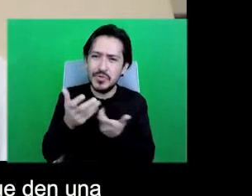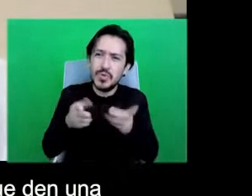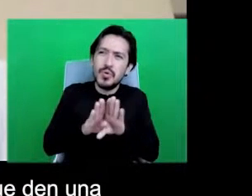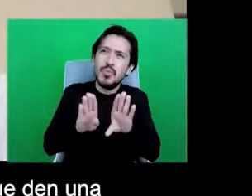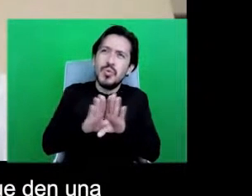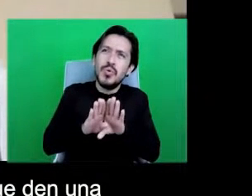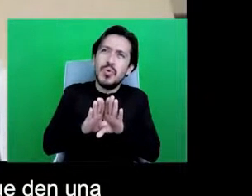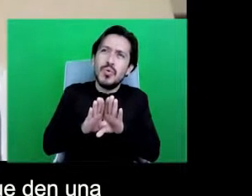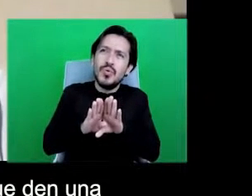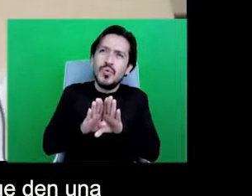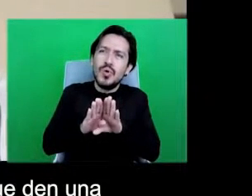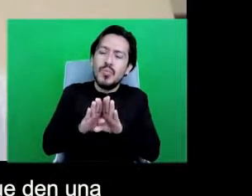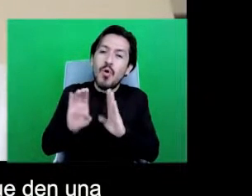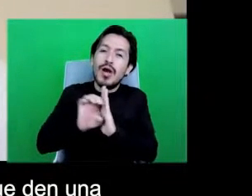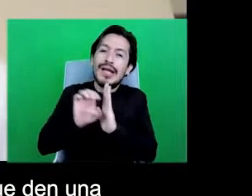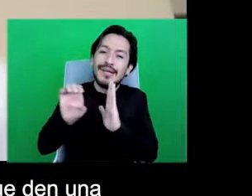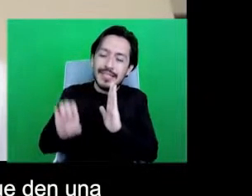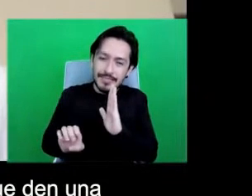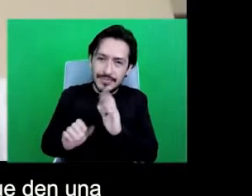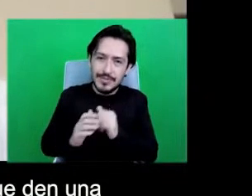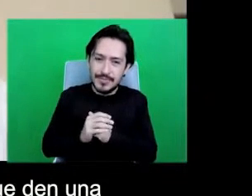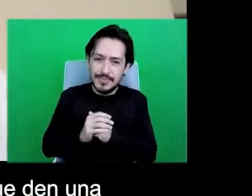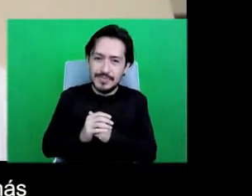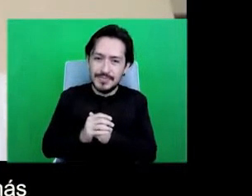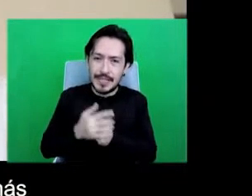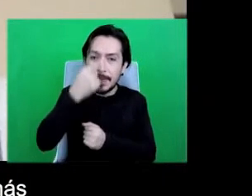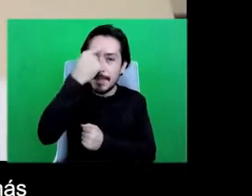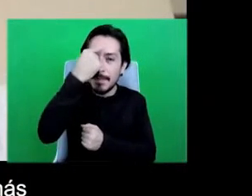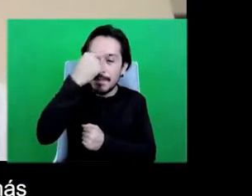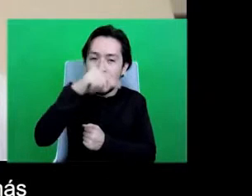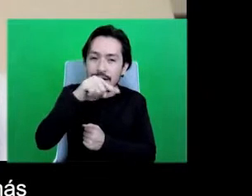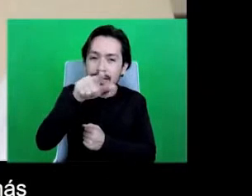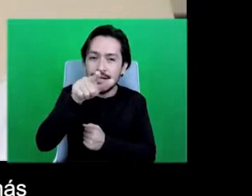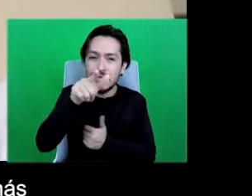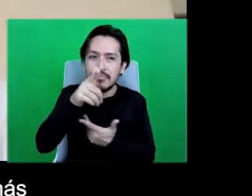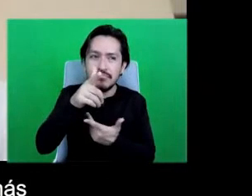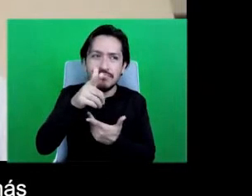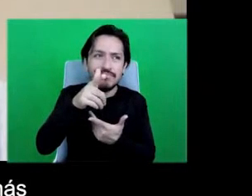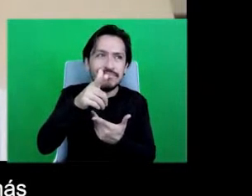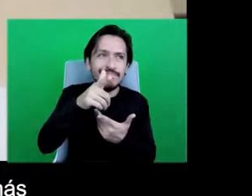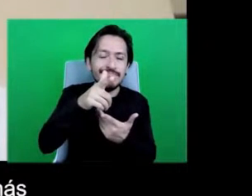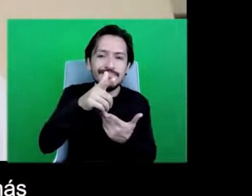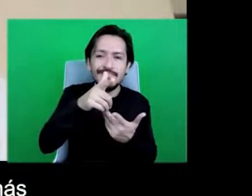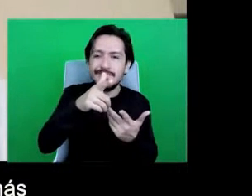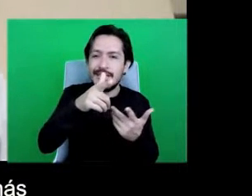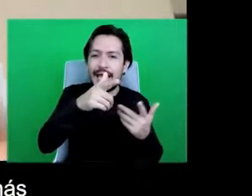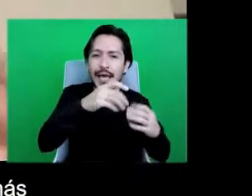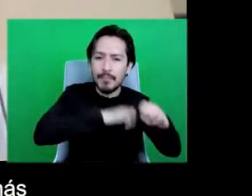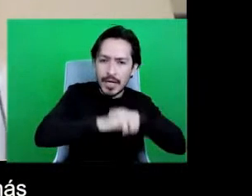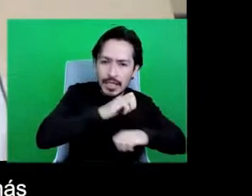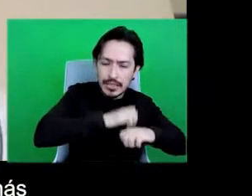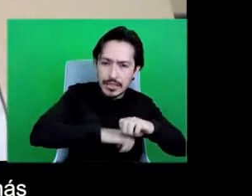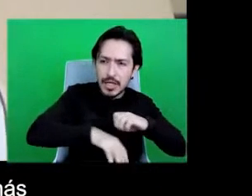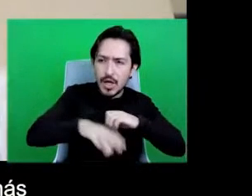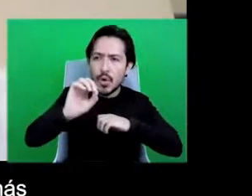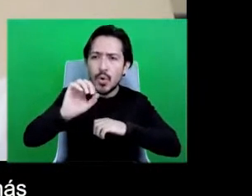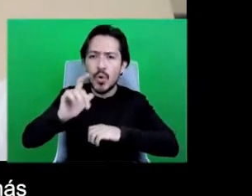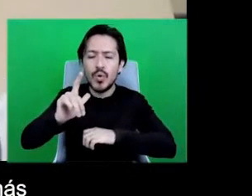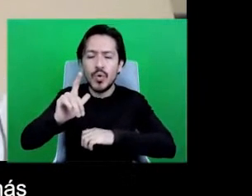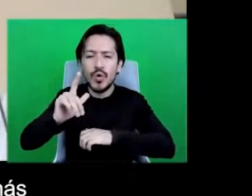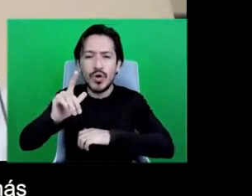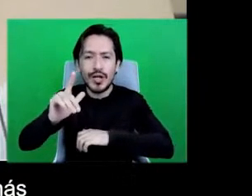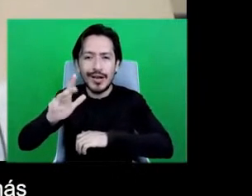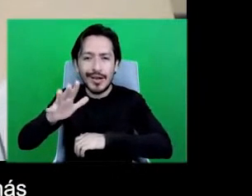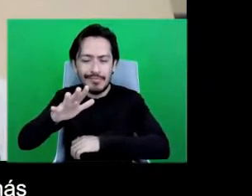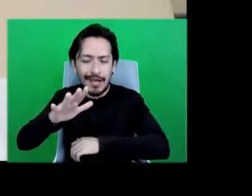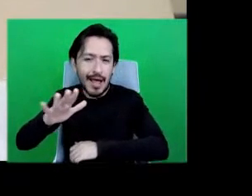como un ejemplo para que diferentes empresas o política o Secretaría de Cultura lo hagan más accesible, investigando